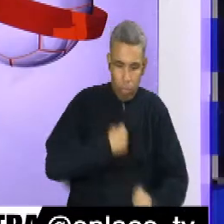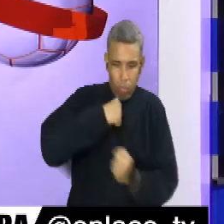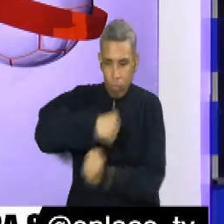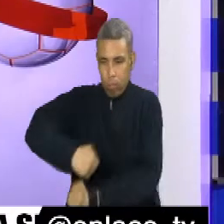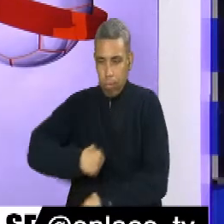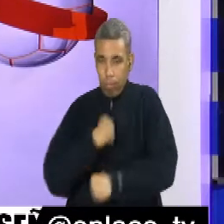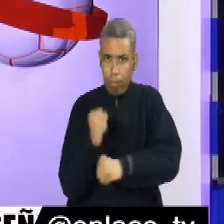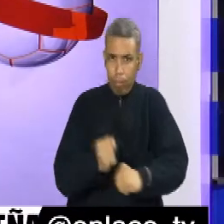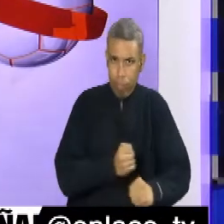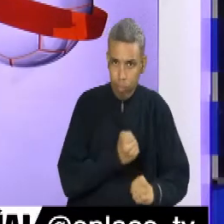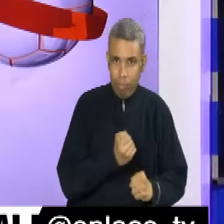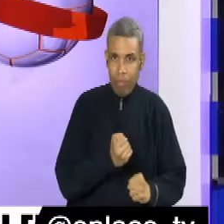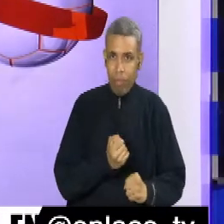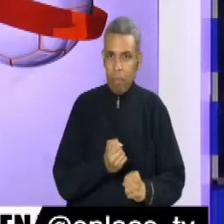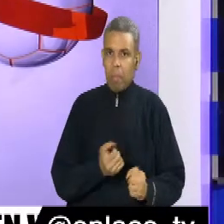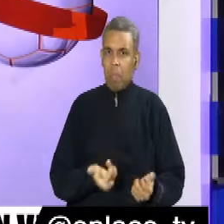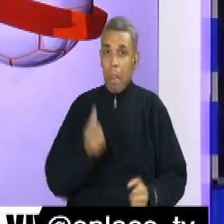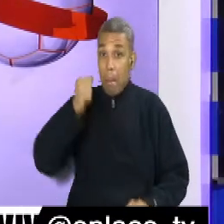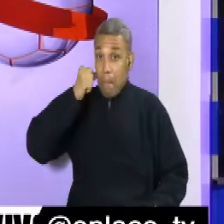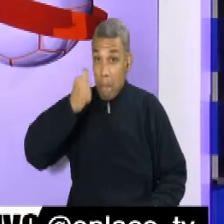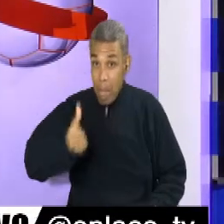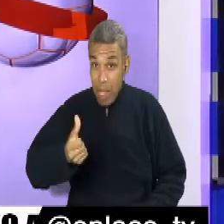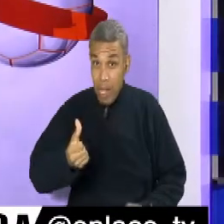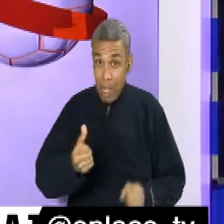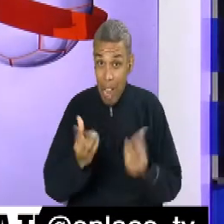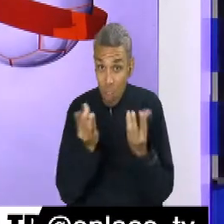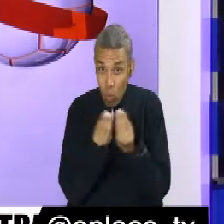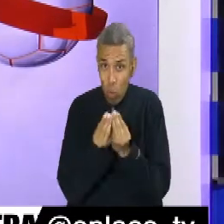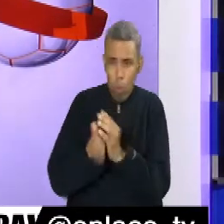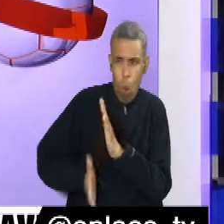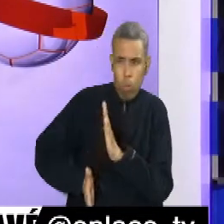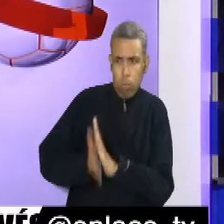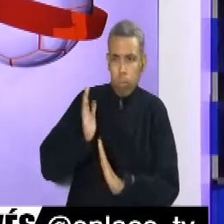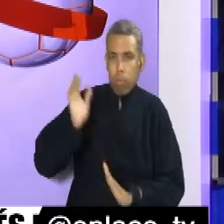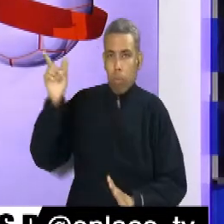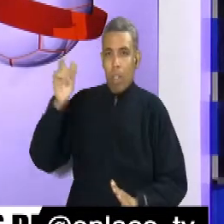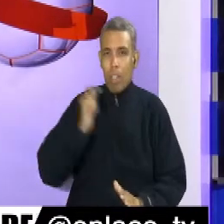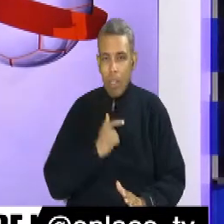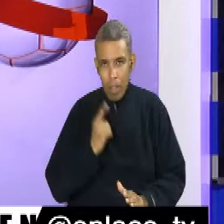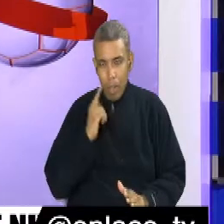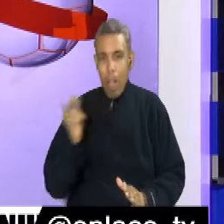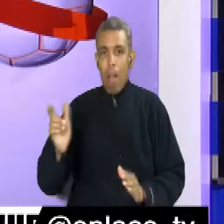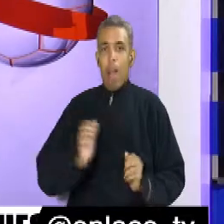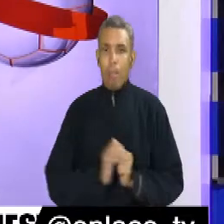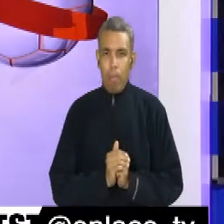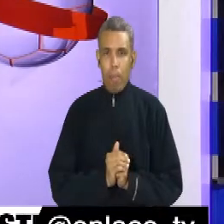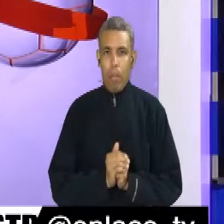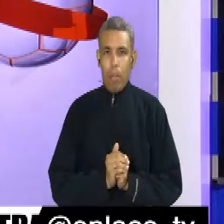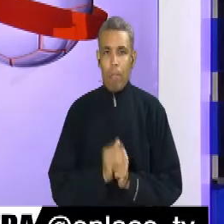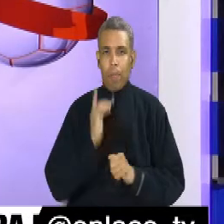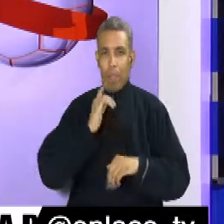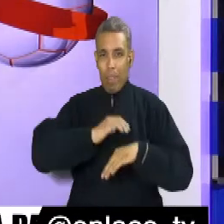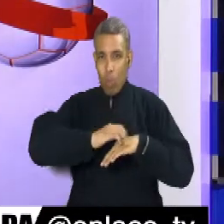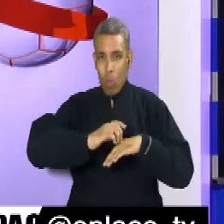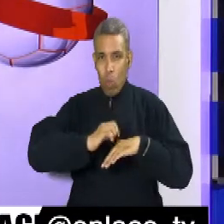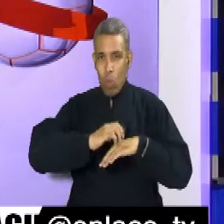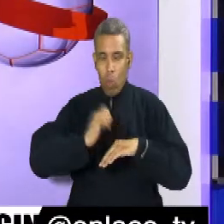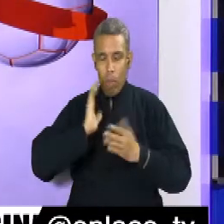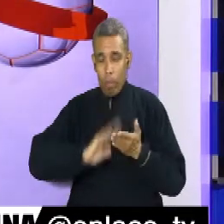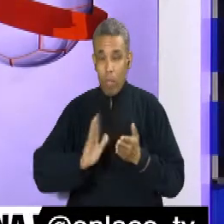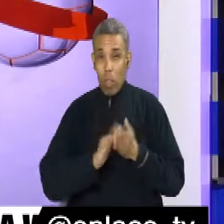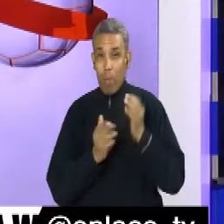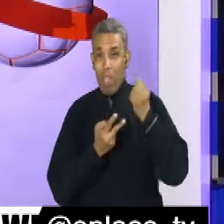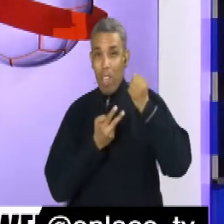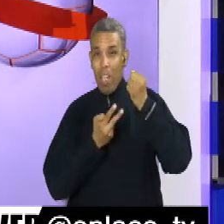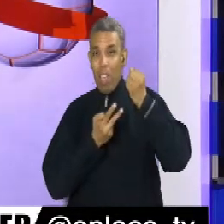disciplina deportiva, que mañana estará viajando a la ciudad de Neiva a representar a Barranca Bermeja y por supuesto al departamento de Santander en